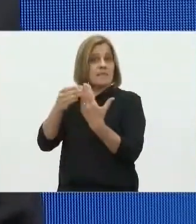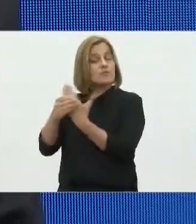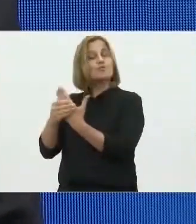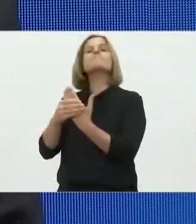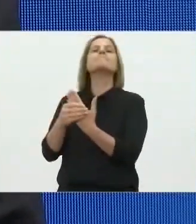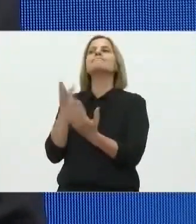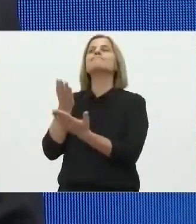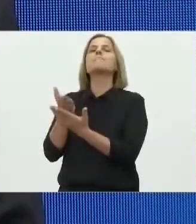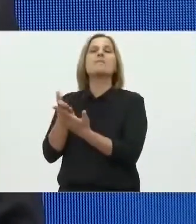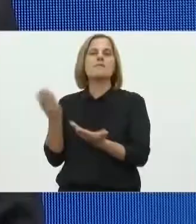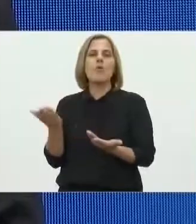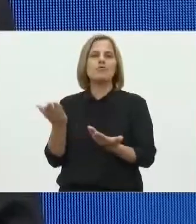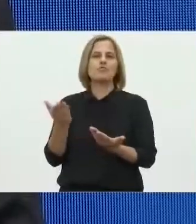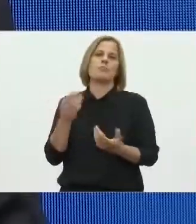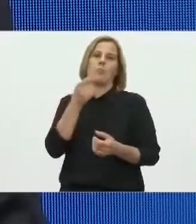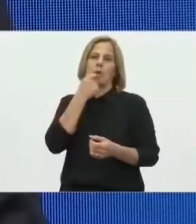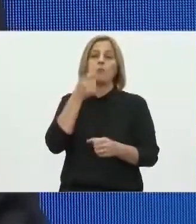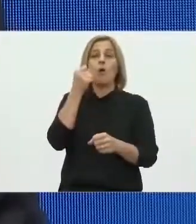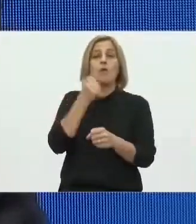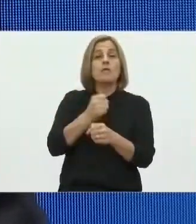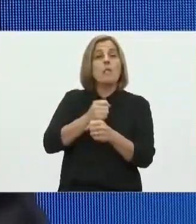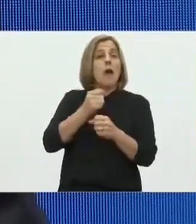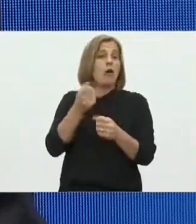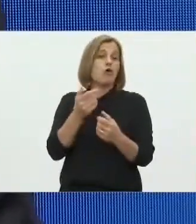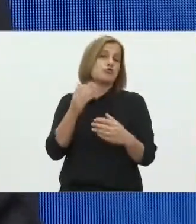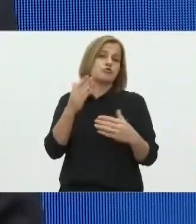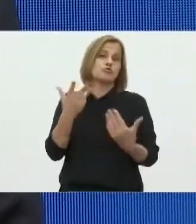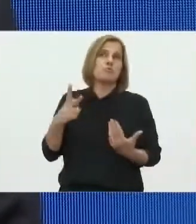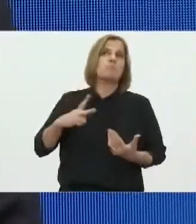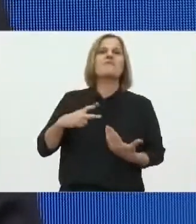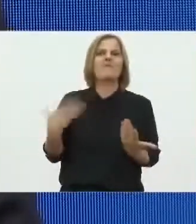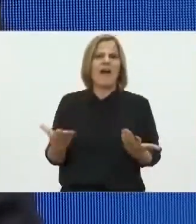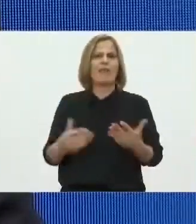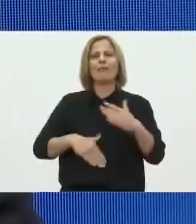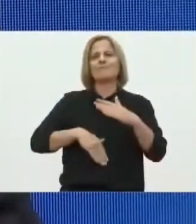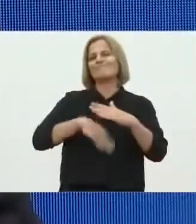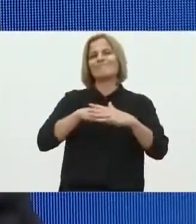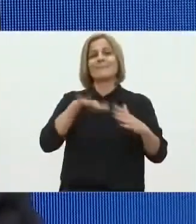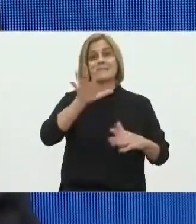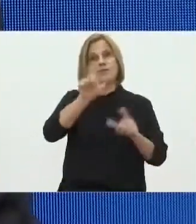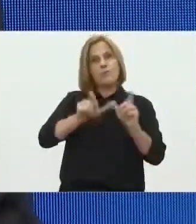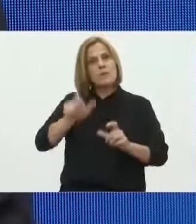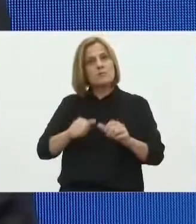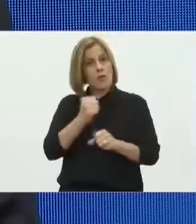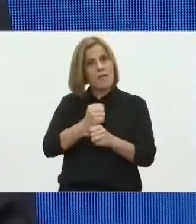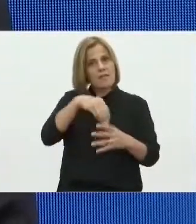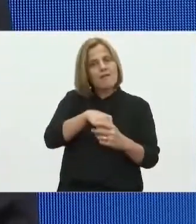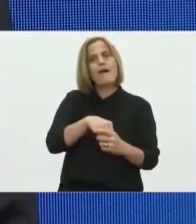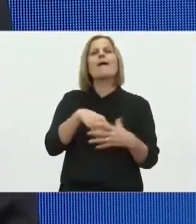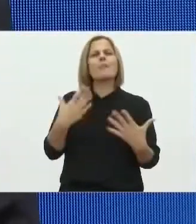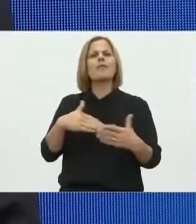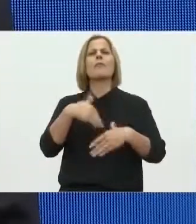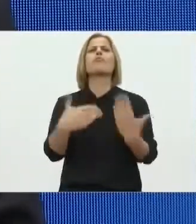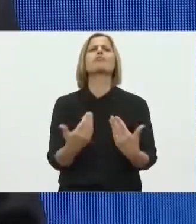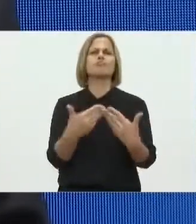tareas de obras privadas menores, por así llamarle, hasta 5 trabajadores, puedan también